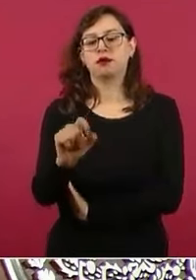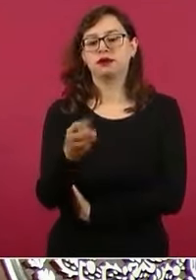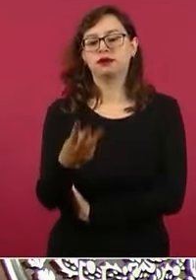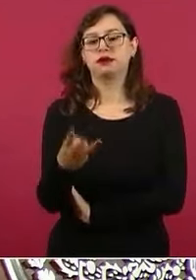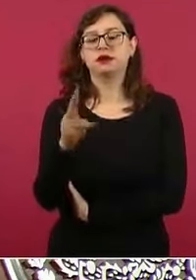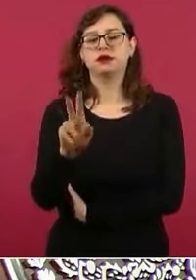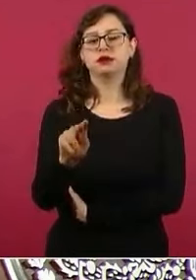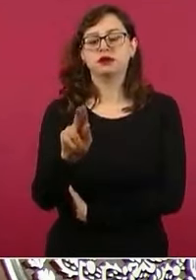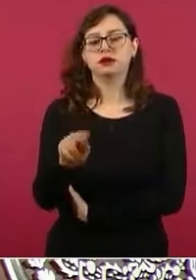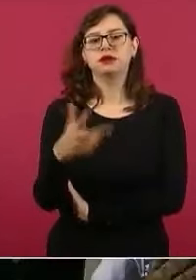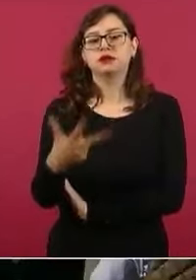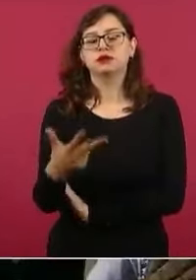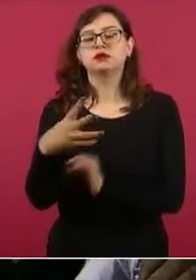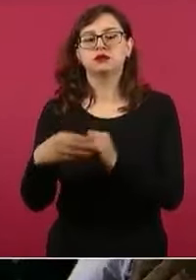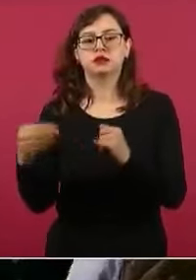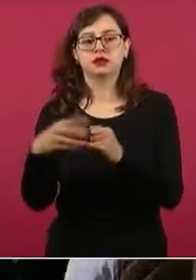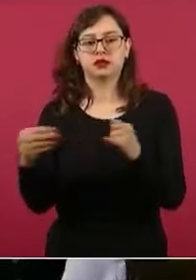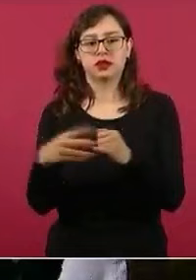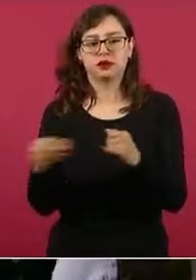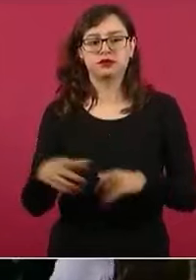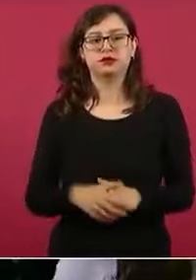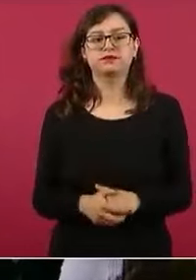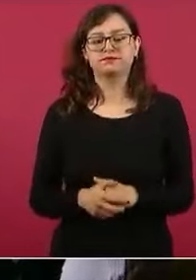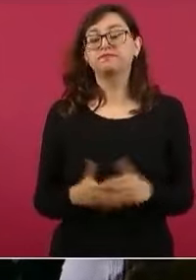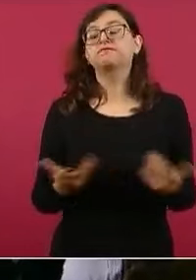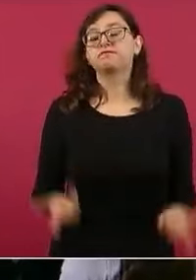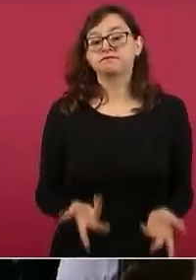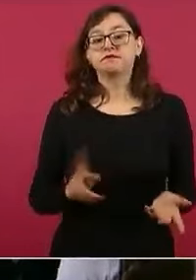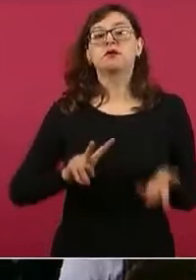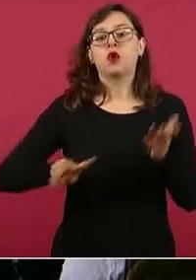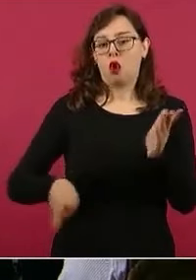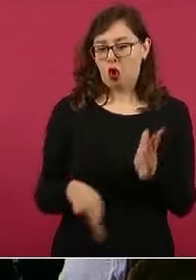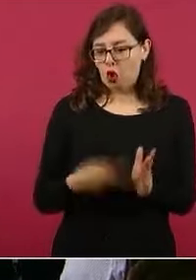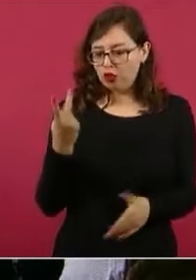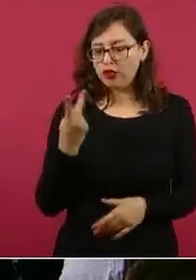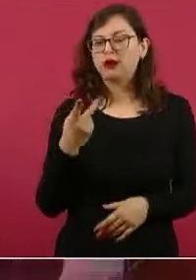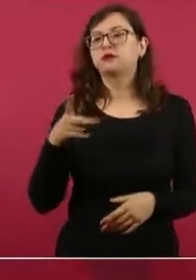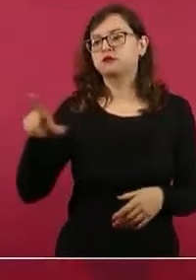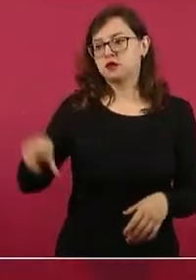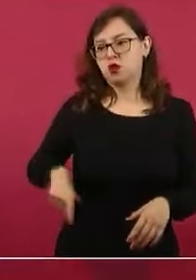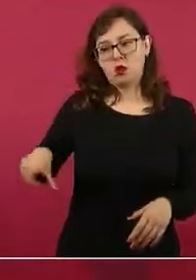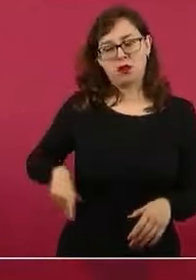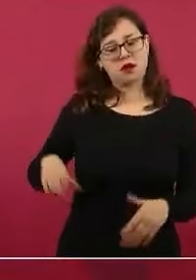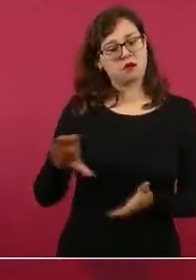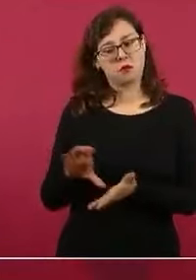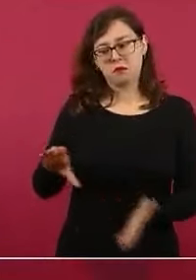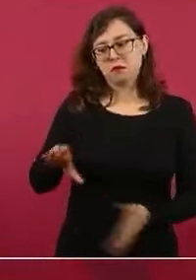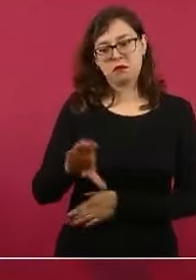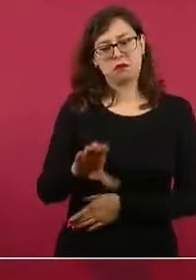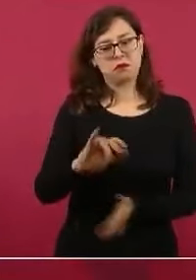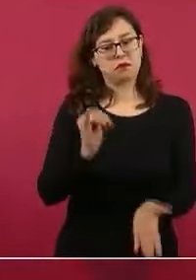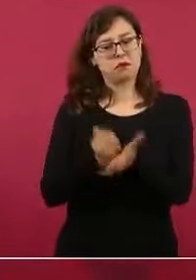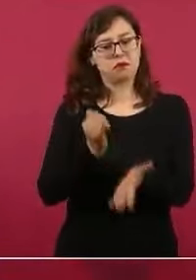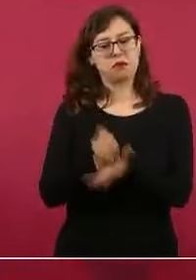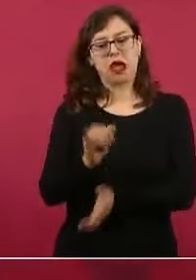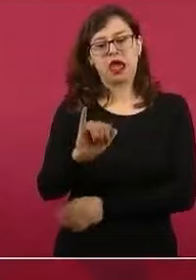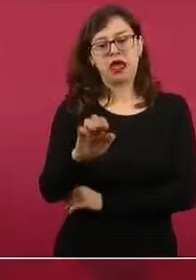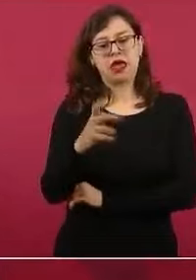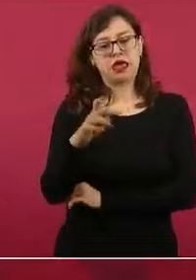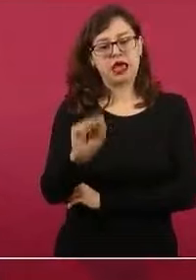23.28 el precio promedio del diésel, otra vez por instrucción del señor presidente, y tratando de controlar